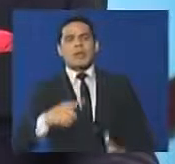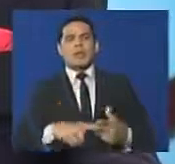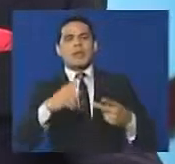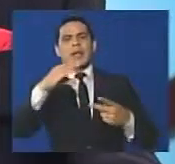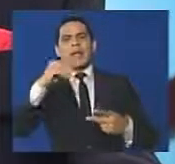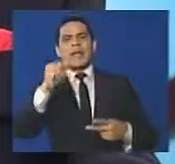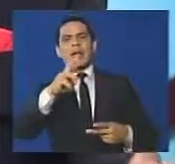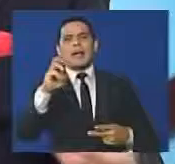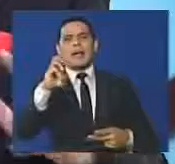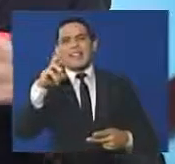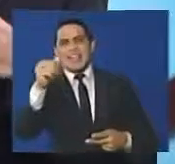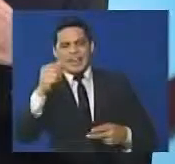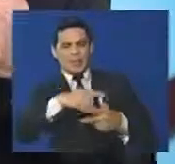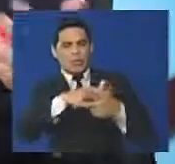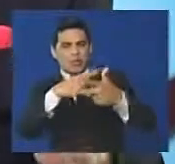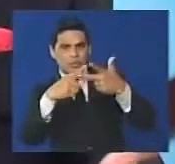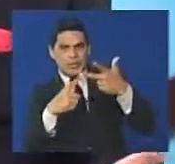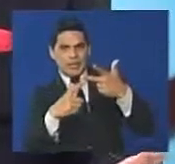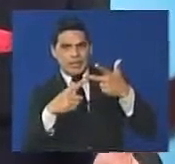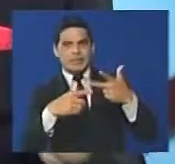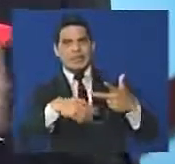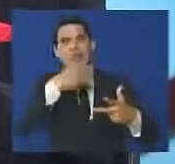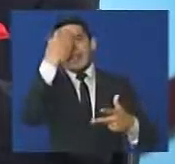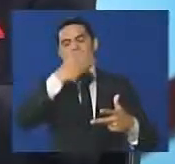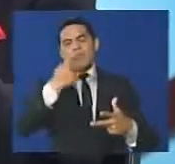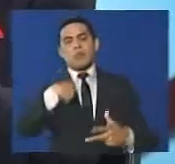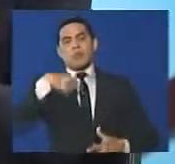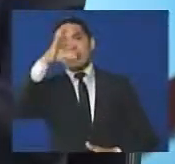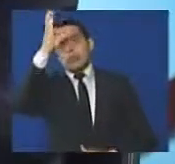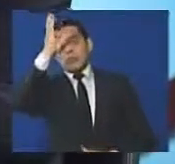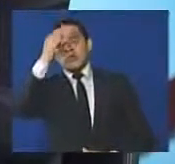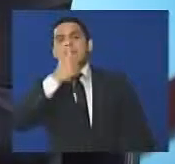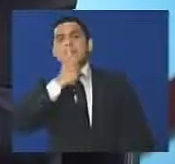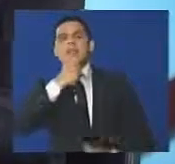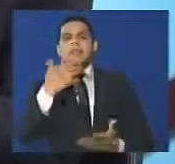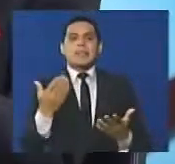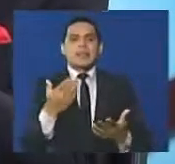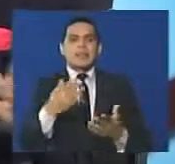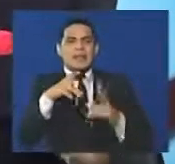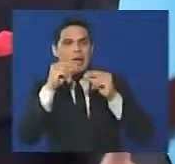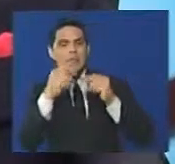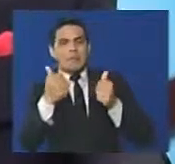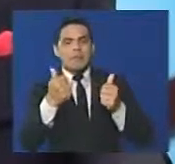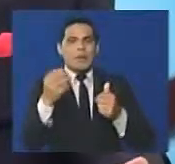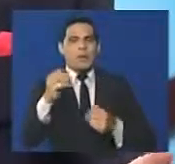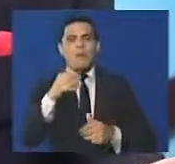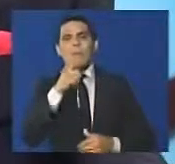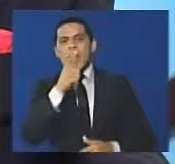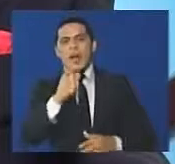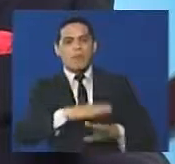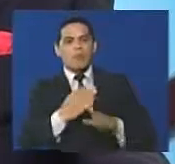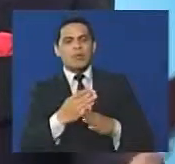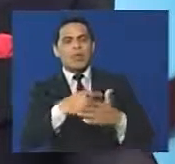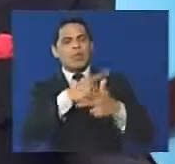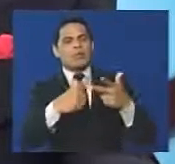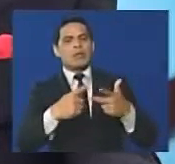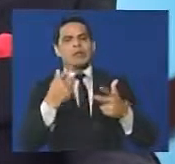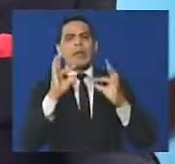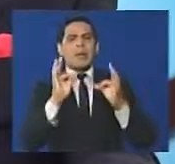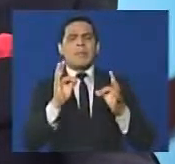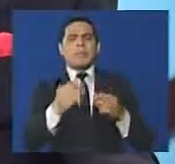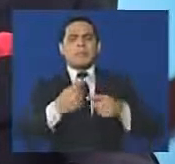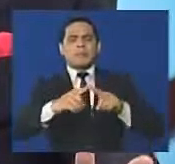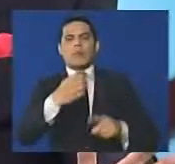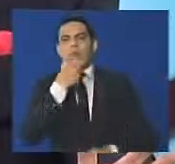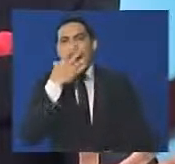Grande. No. Hablando de los tres, uno no sabe de quién hablar bien y de quién hablar mal, porque cada uno tiene su especialidad.